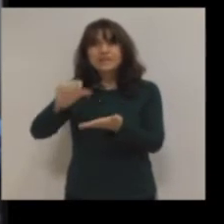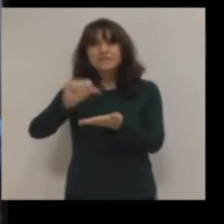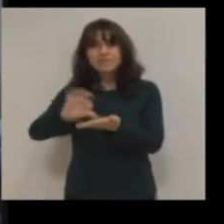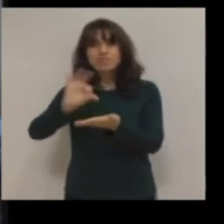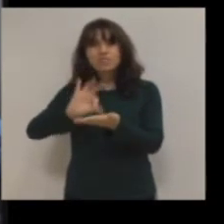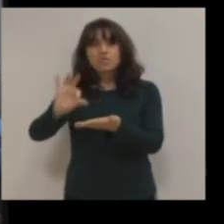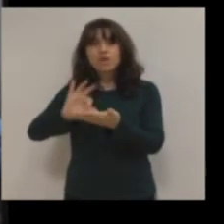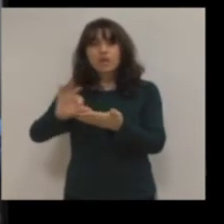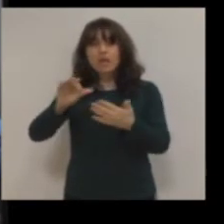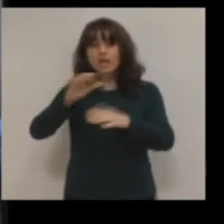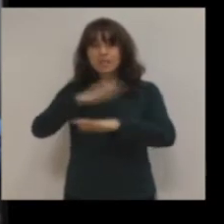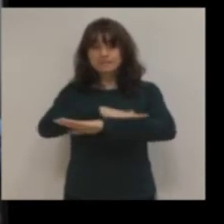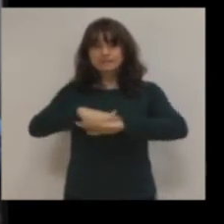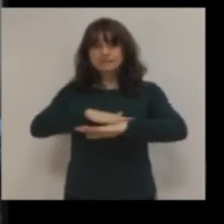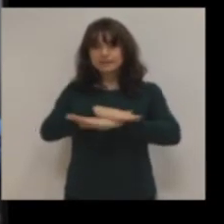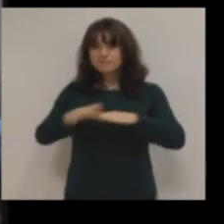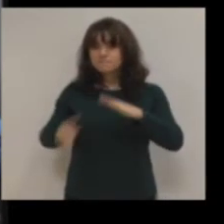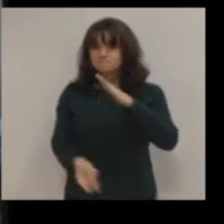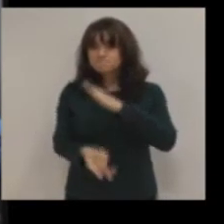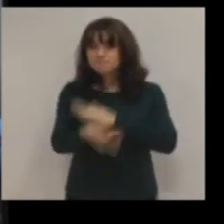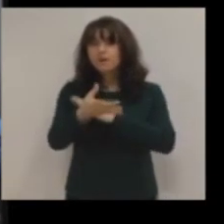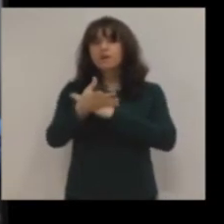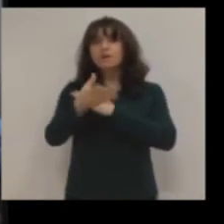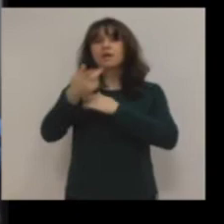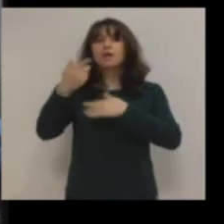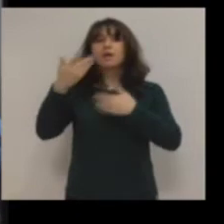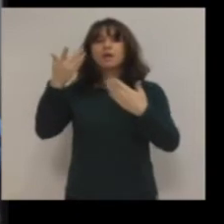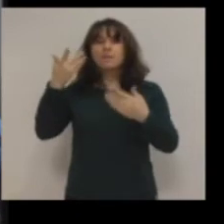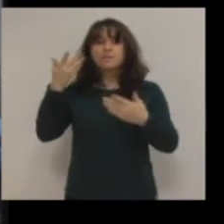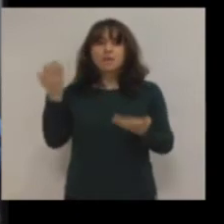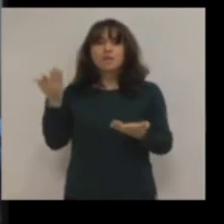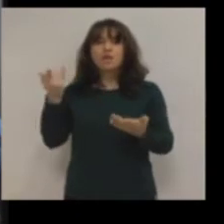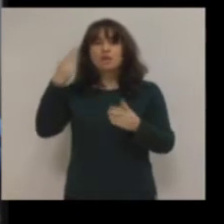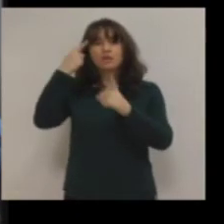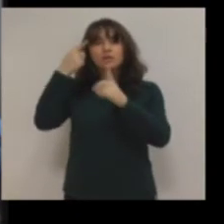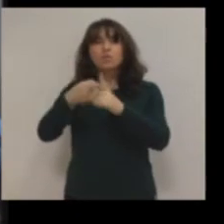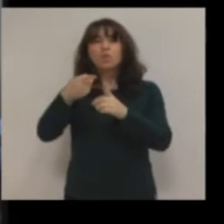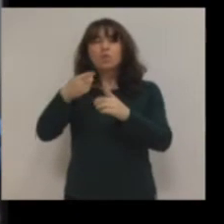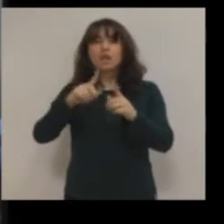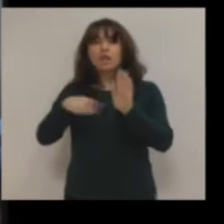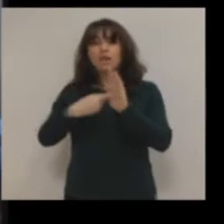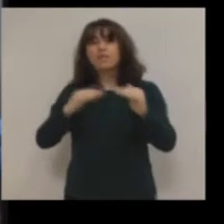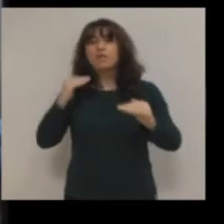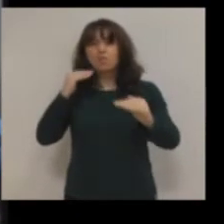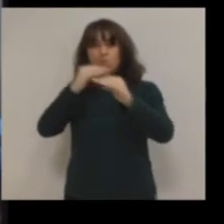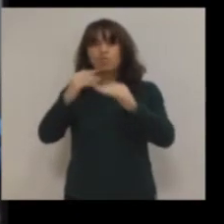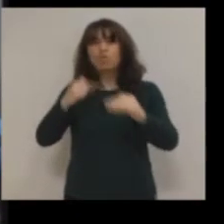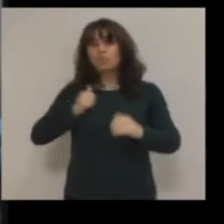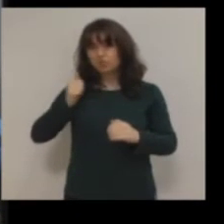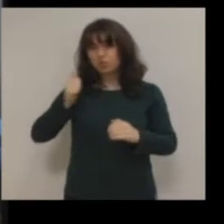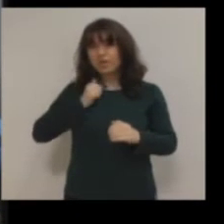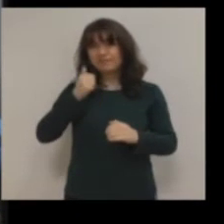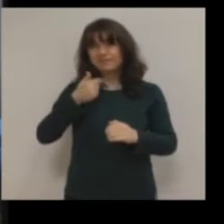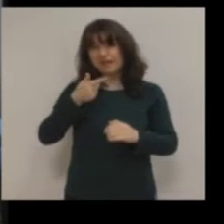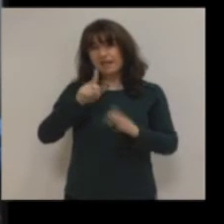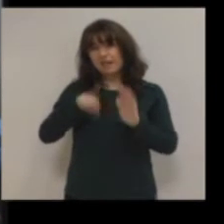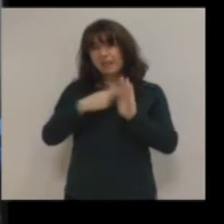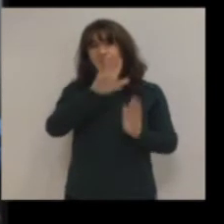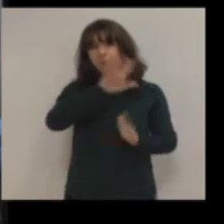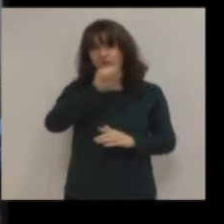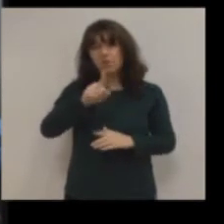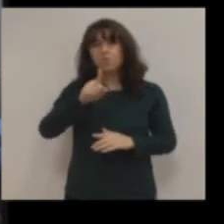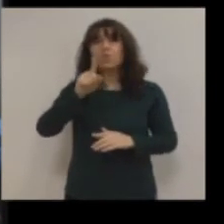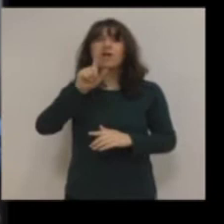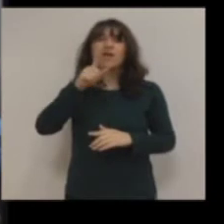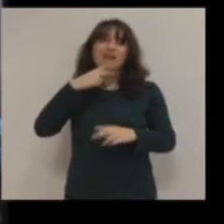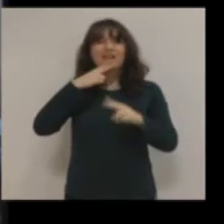administrativo creado a raíz de la Ley de Igualdad de Oportunidades, No Discriminación y Accesibilidad Universal, de la Ley 51/2003, de la